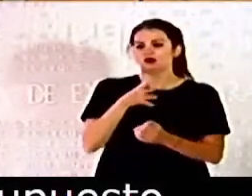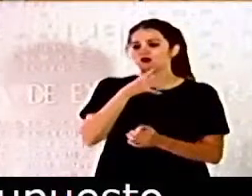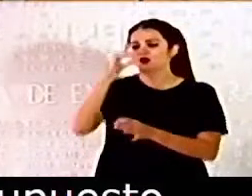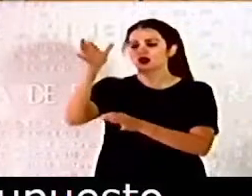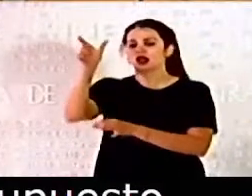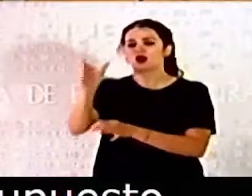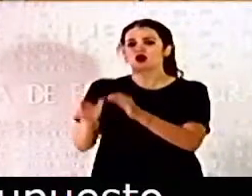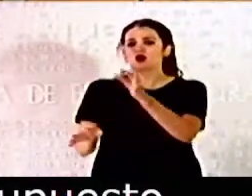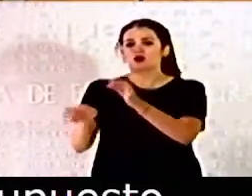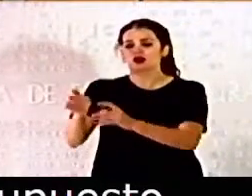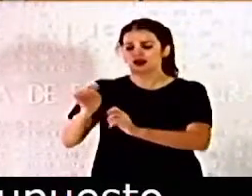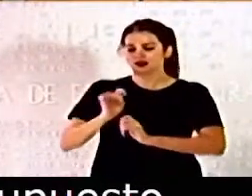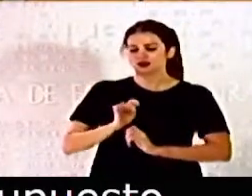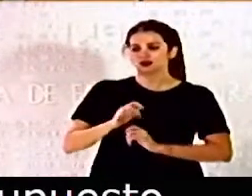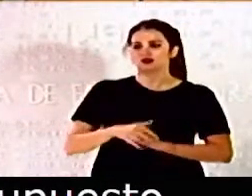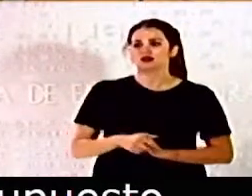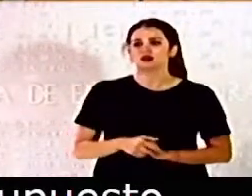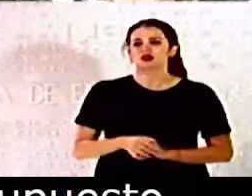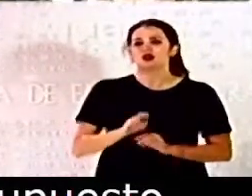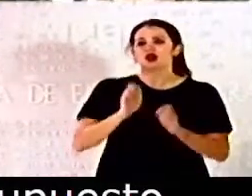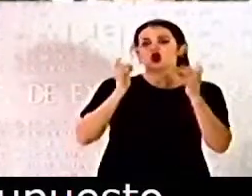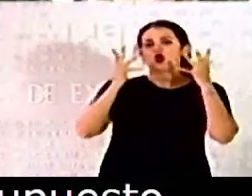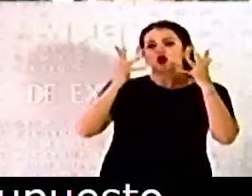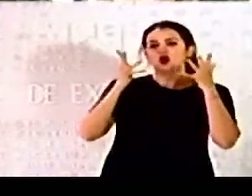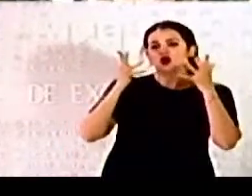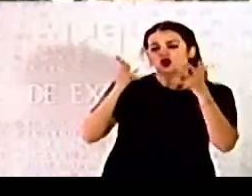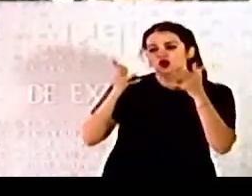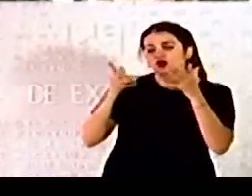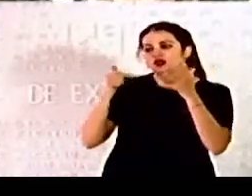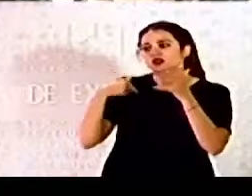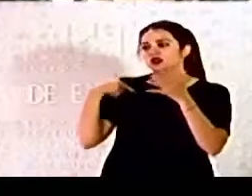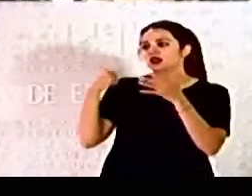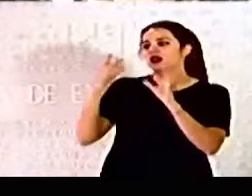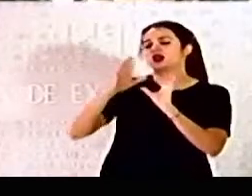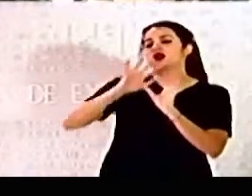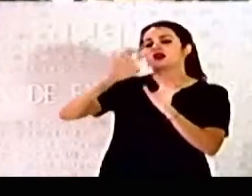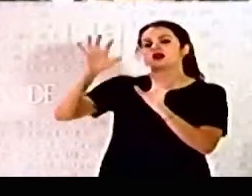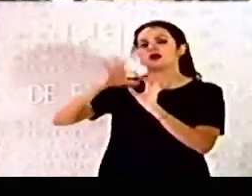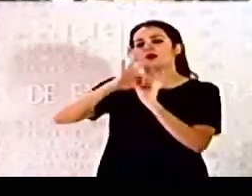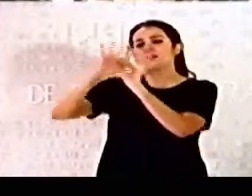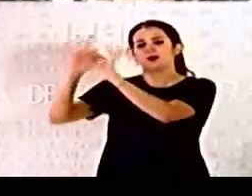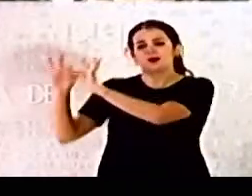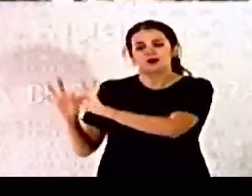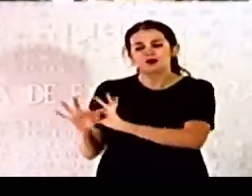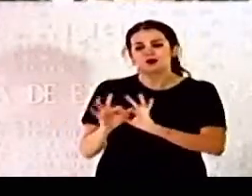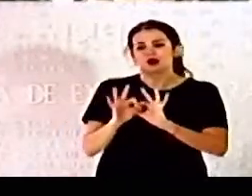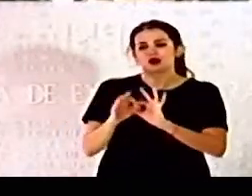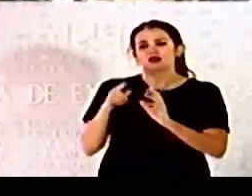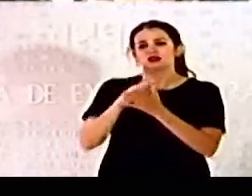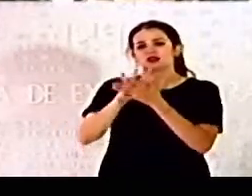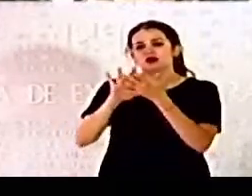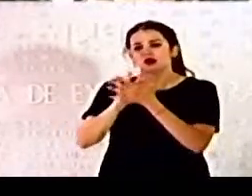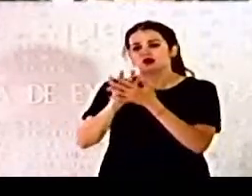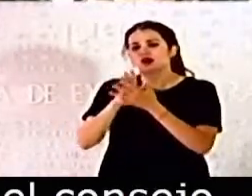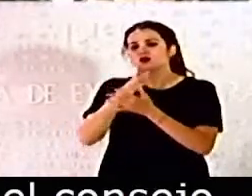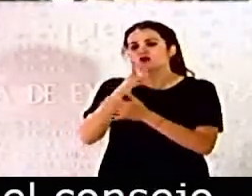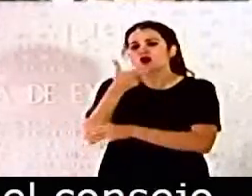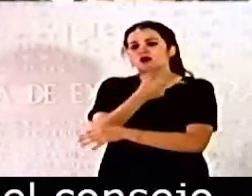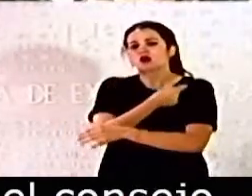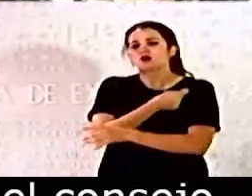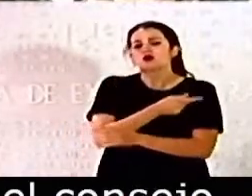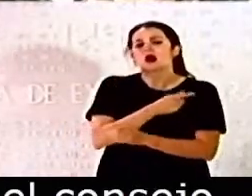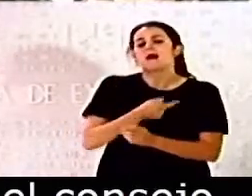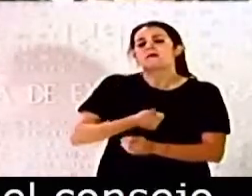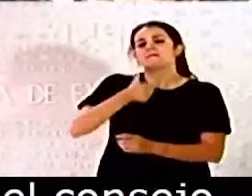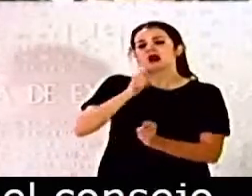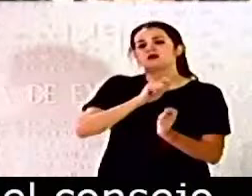Cuestión. ¿Se ha abordado algo en el Consejo Interterritorial sobre una mayor entrega de dosis? Porque ha habido una ralentización en la